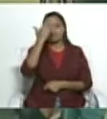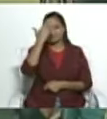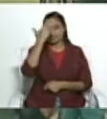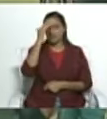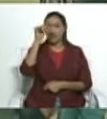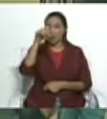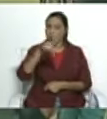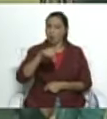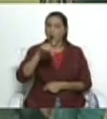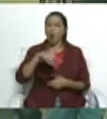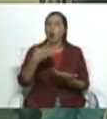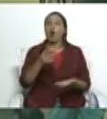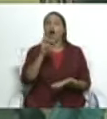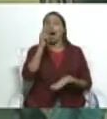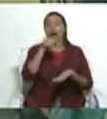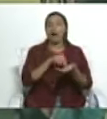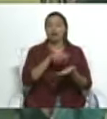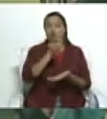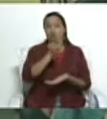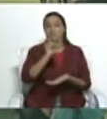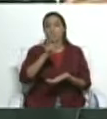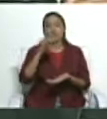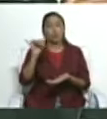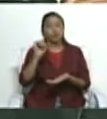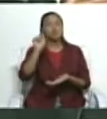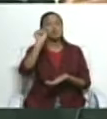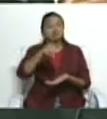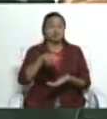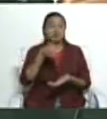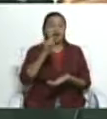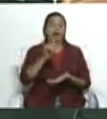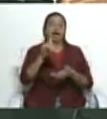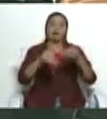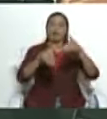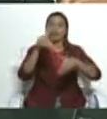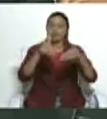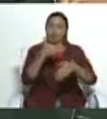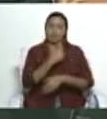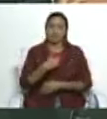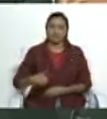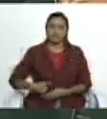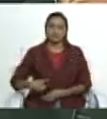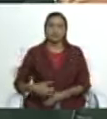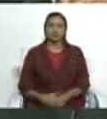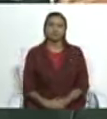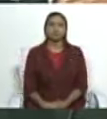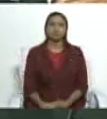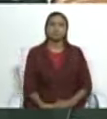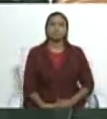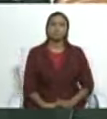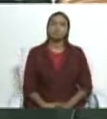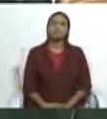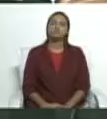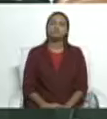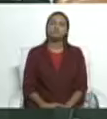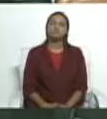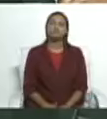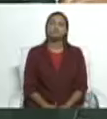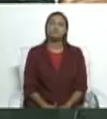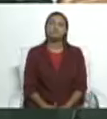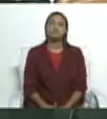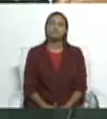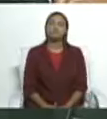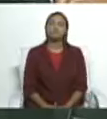hay elección presidencial, como se ha venido anunciando y como lo establece la máxima